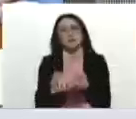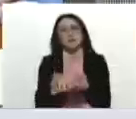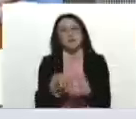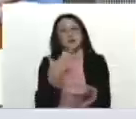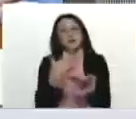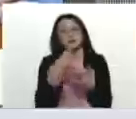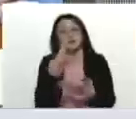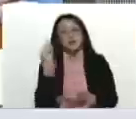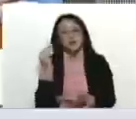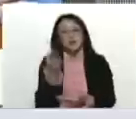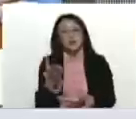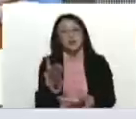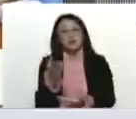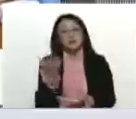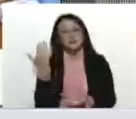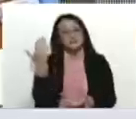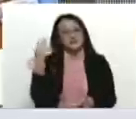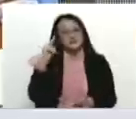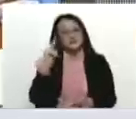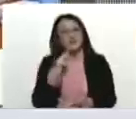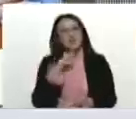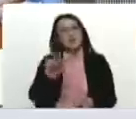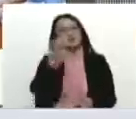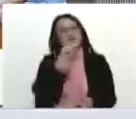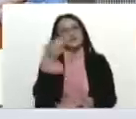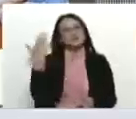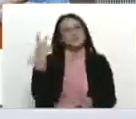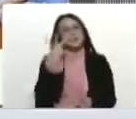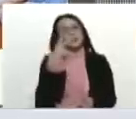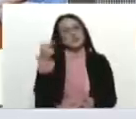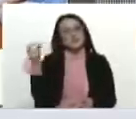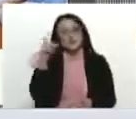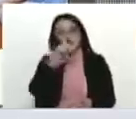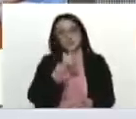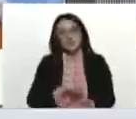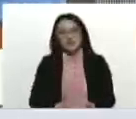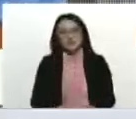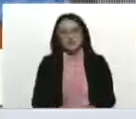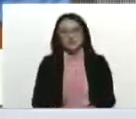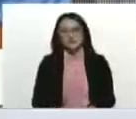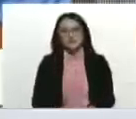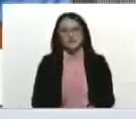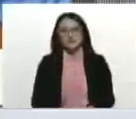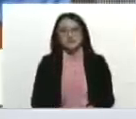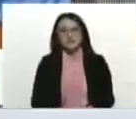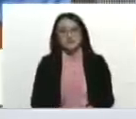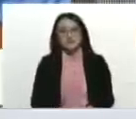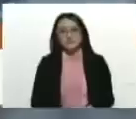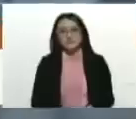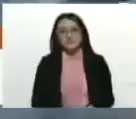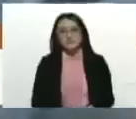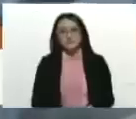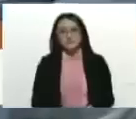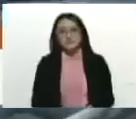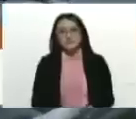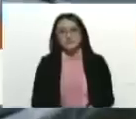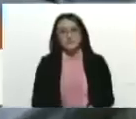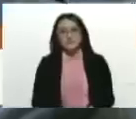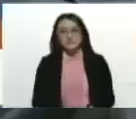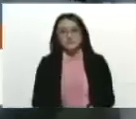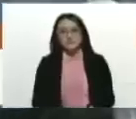a Dios un gigante como Simón Bolívar la entendió hace doscientos años no en el